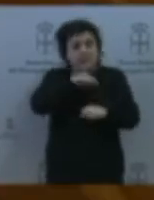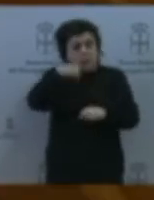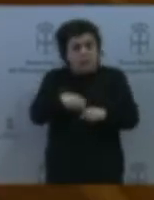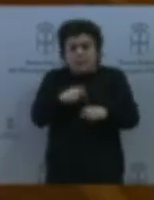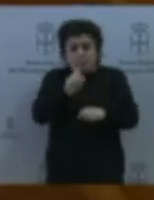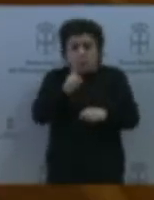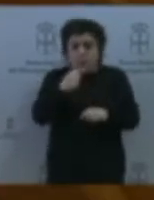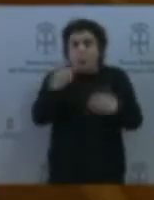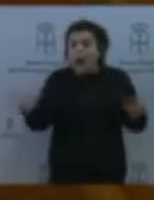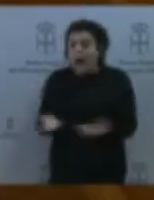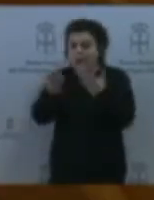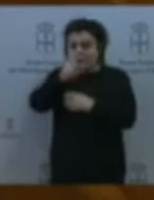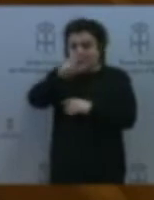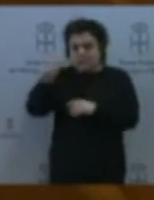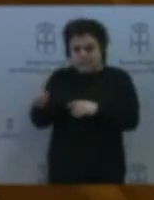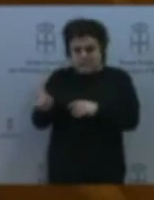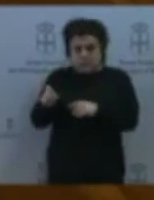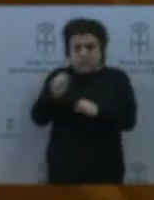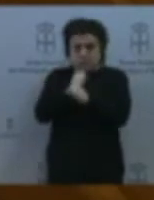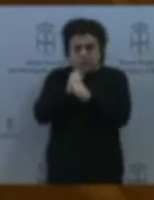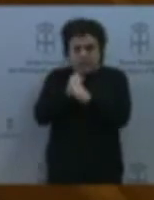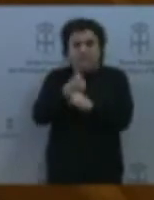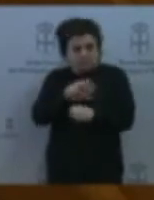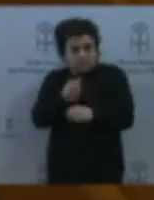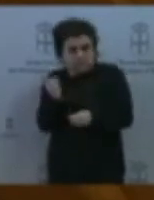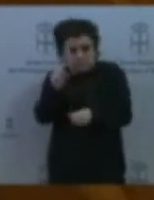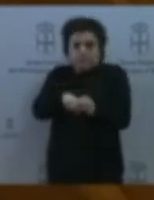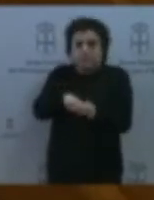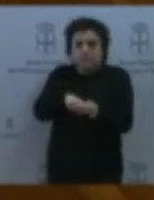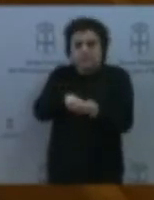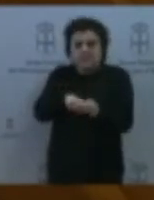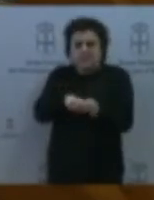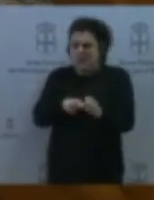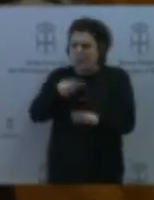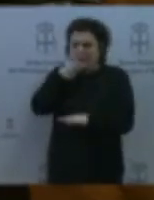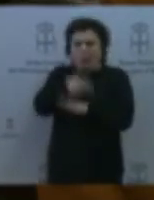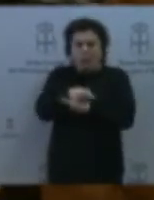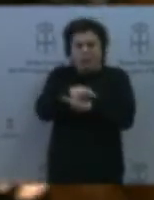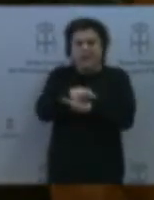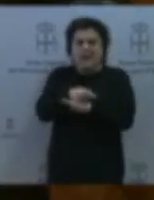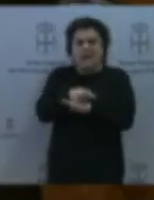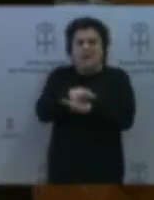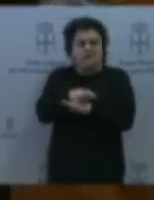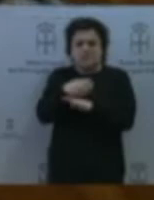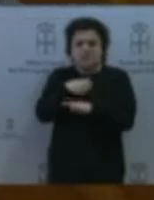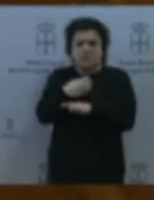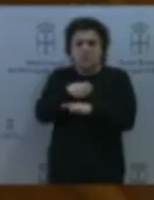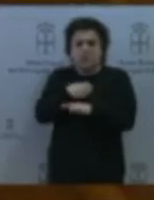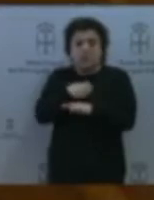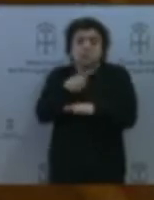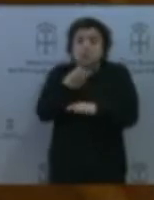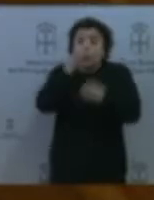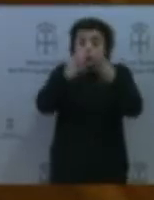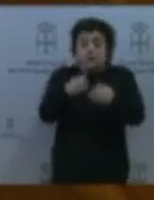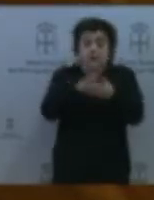clase, evidentemente, pero yo no puedo obligar en ese aspecto, y si usted me lo plantea para Amazon, permita, pero podría poner una relación de empresas que